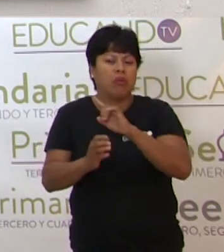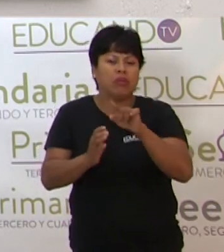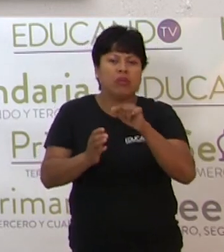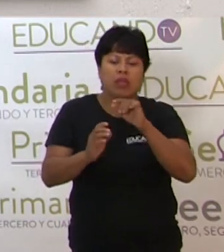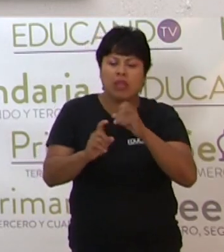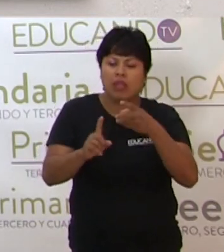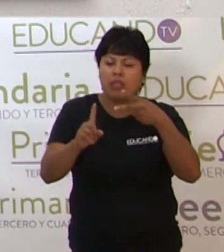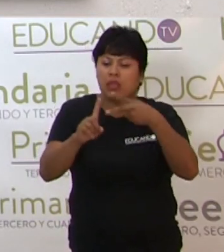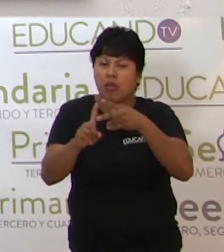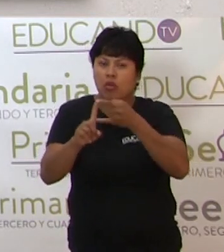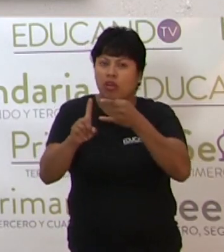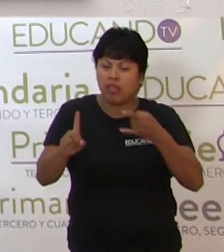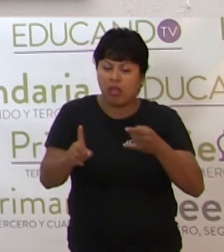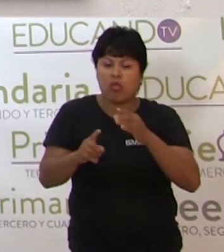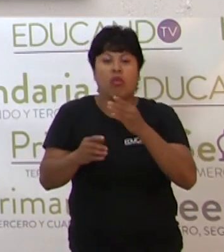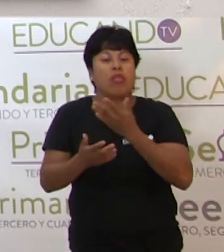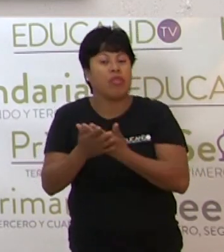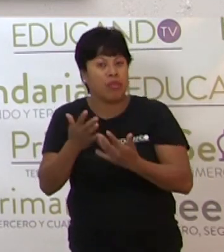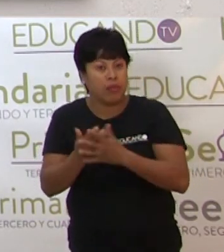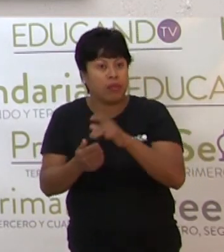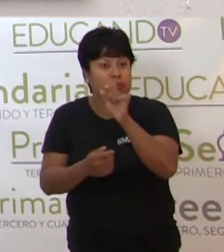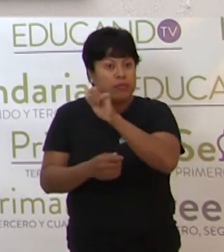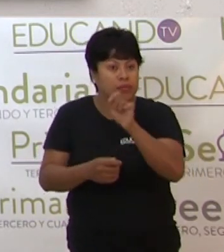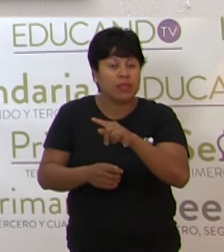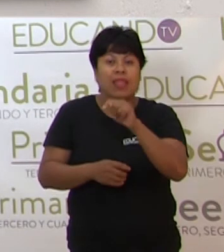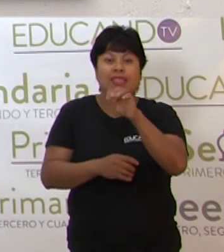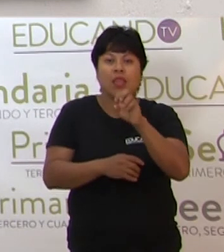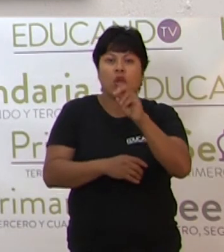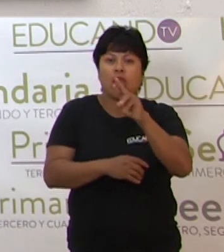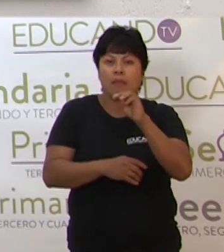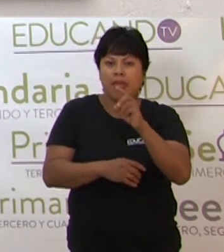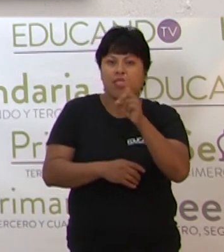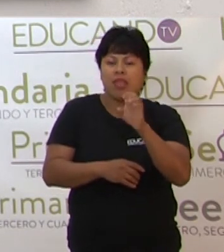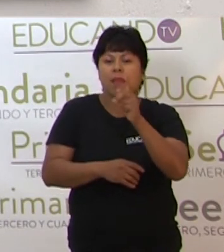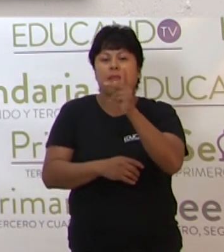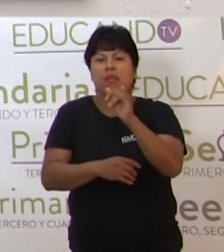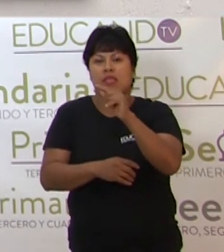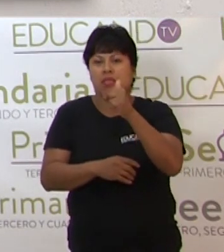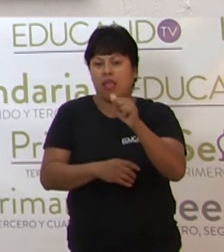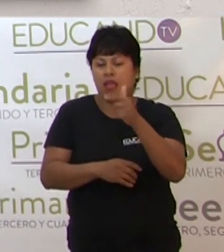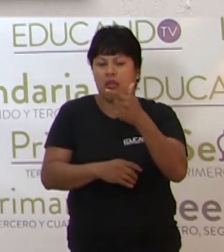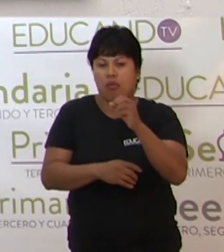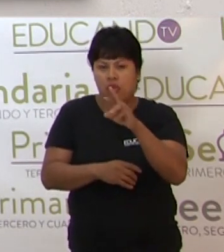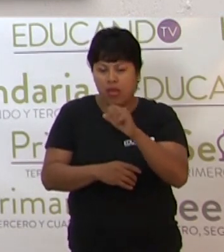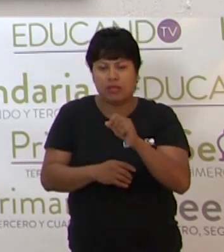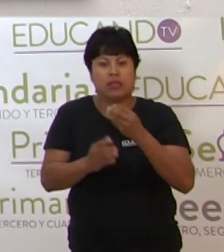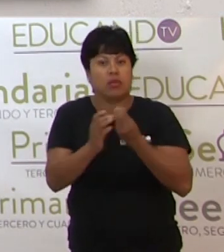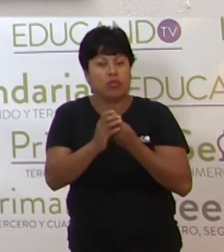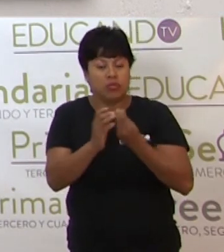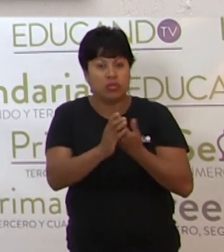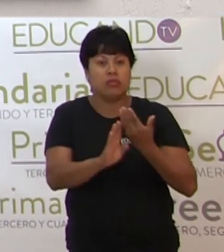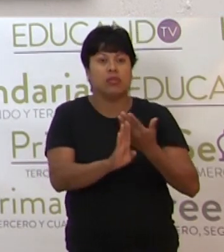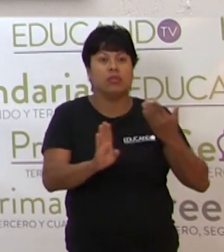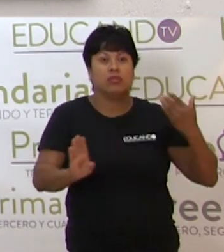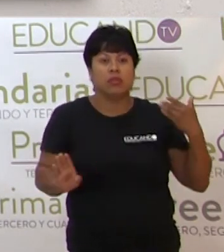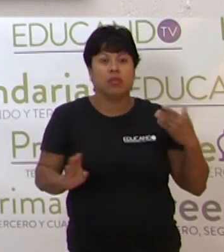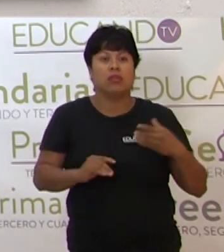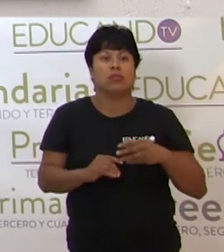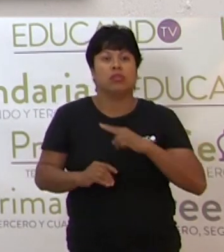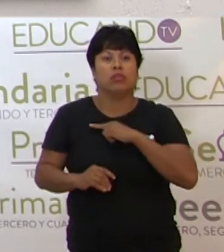rectángulo, aplicando el teorema de Pitágoras. En sesiones anteriores,